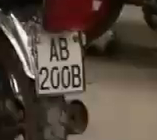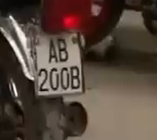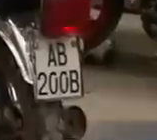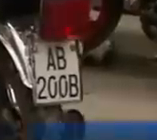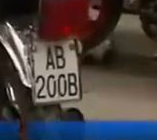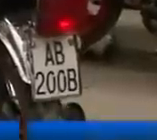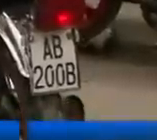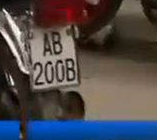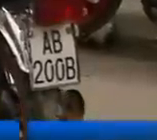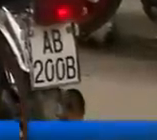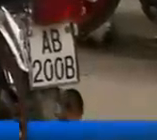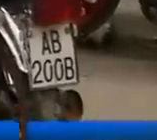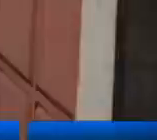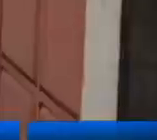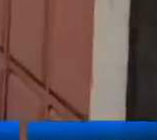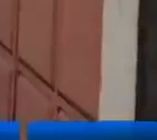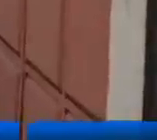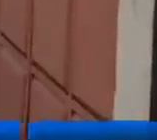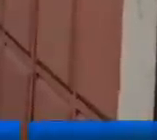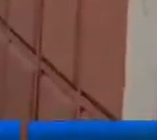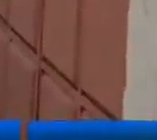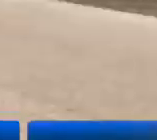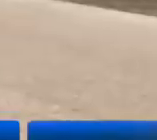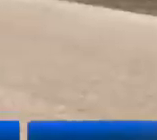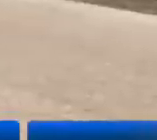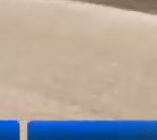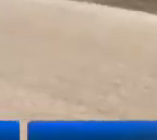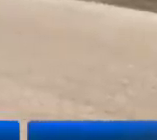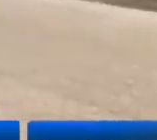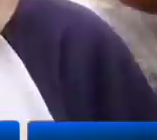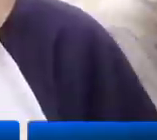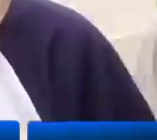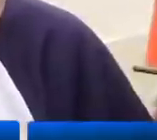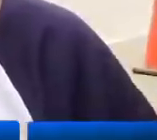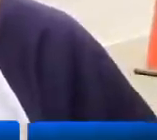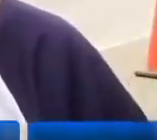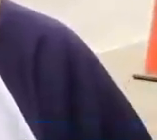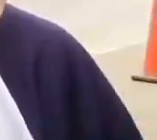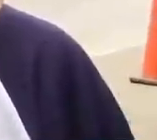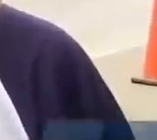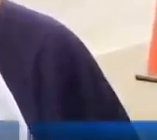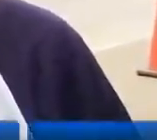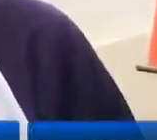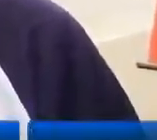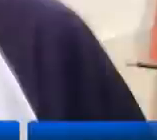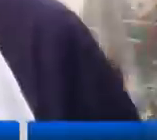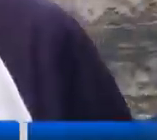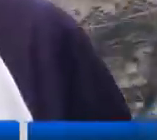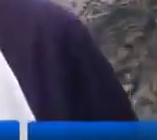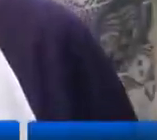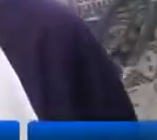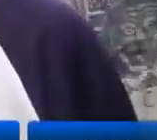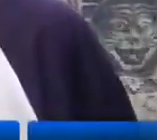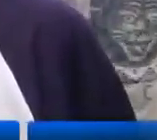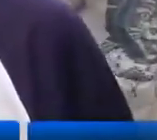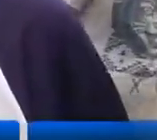Marín. Él también es comerciante, tiene un puesto de venta de artículos varios en la entrada a Monte Sinaí. La necesidad los obliga a salir, pero eso sí, el